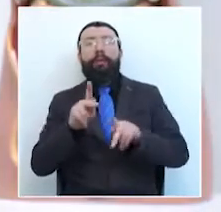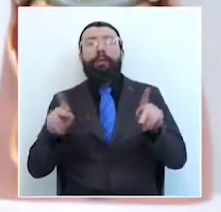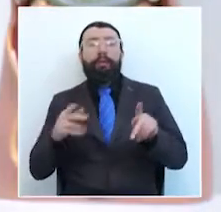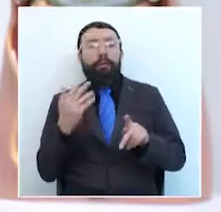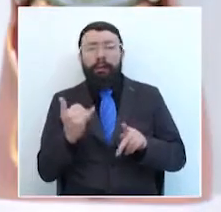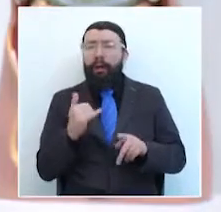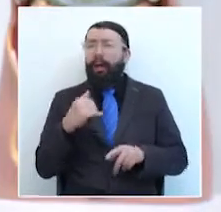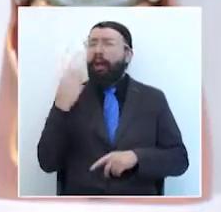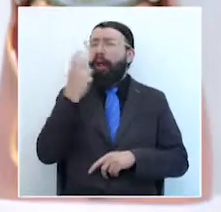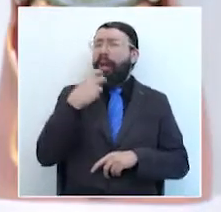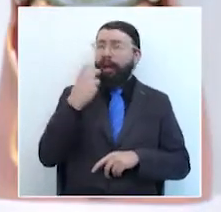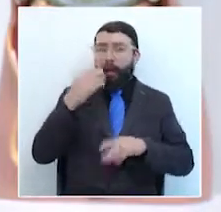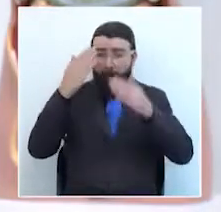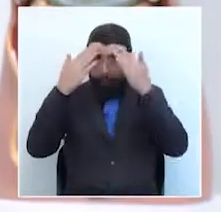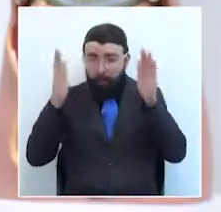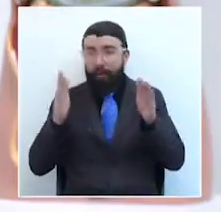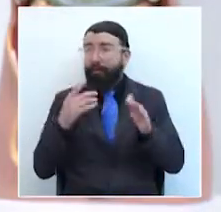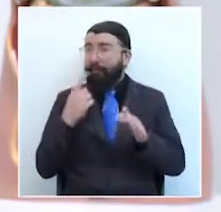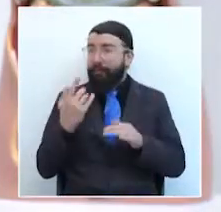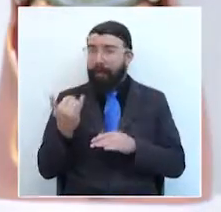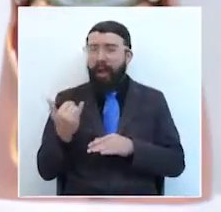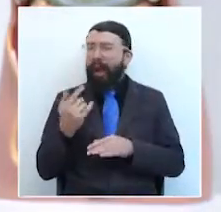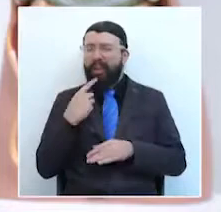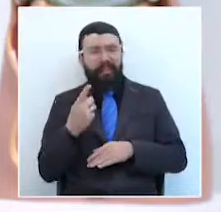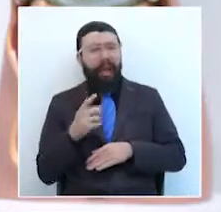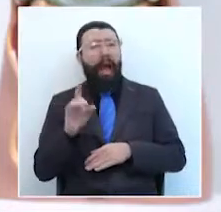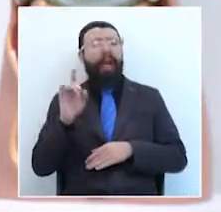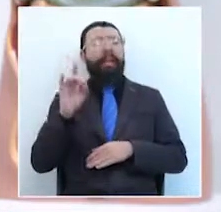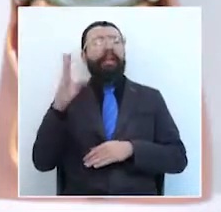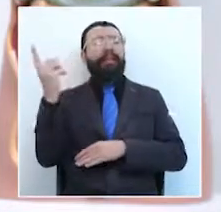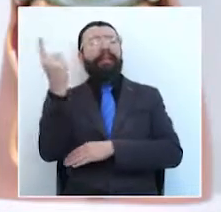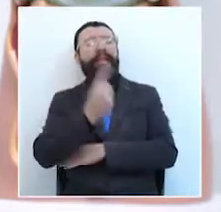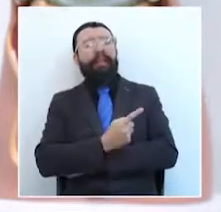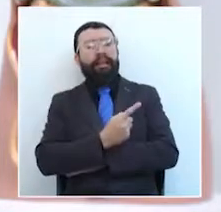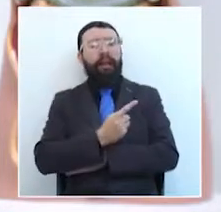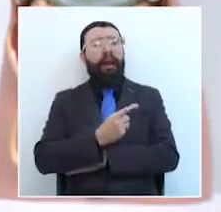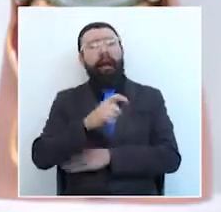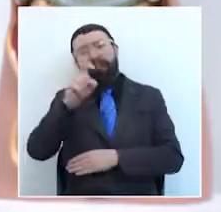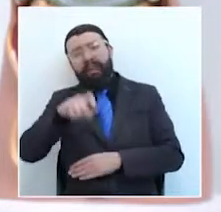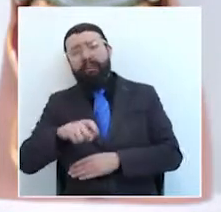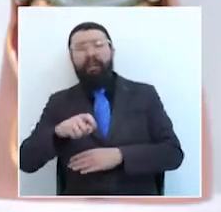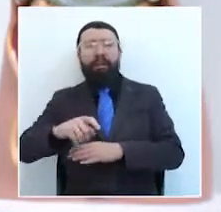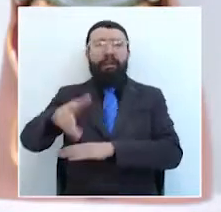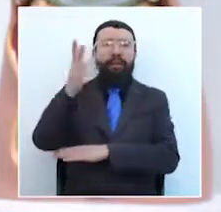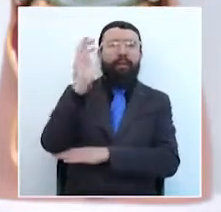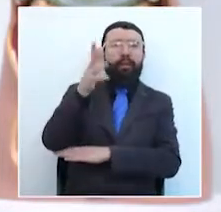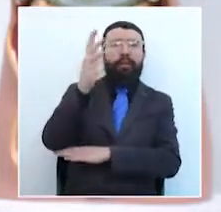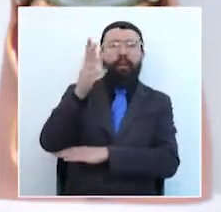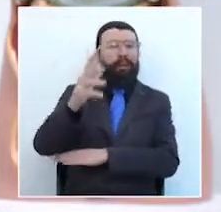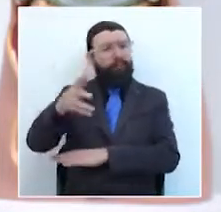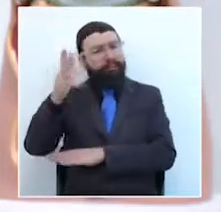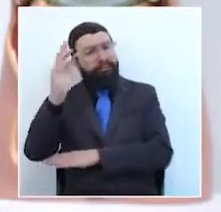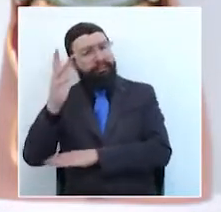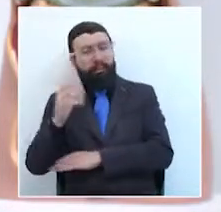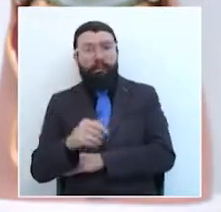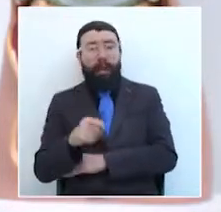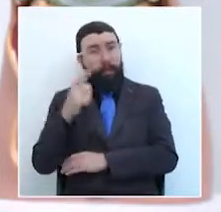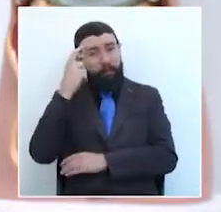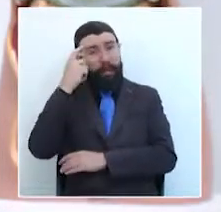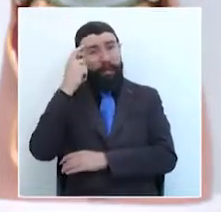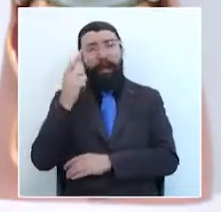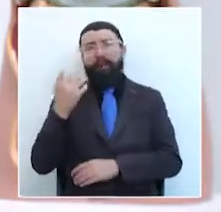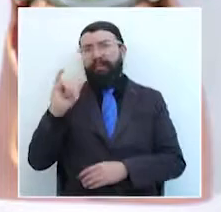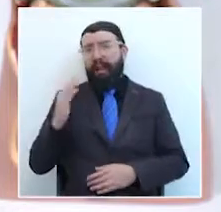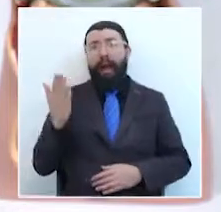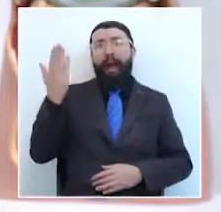les dicen exposición en 15 días ya desde el momento que lo saben que tienen la exposición ya están anticipándose a